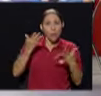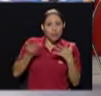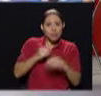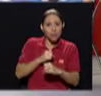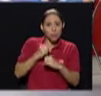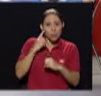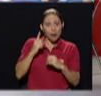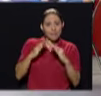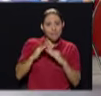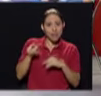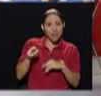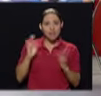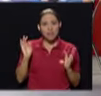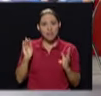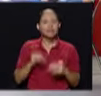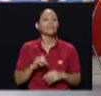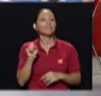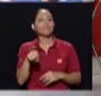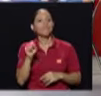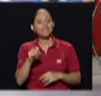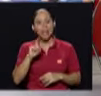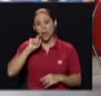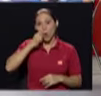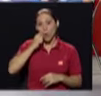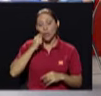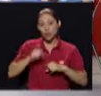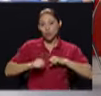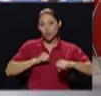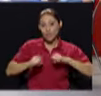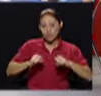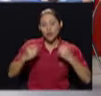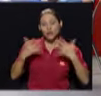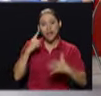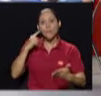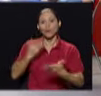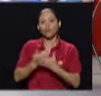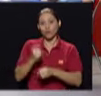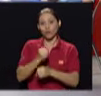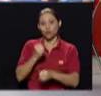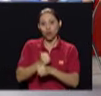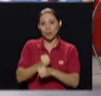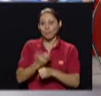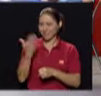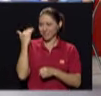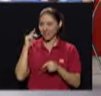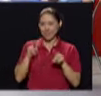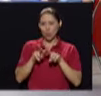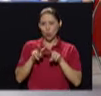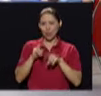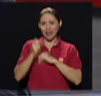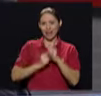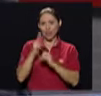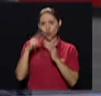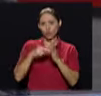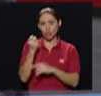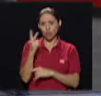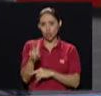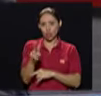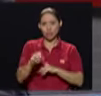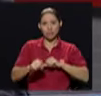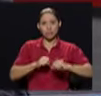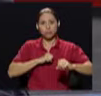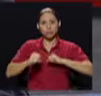definitivamente el código sísmico ha demostrado que funciona. Cuando para el terremoto de Nicoya del 2012,